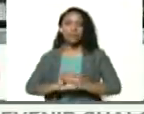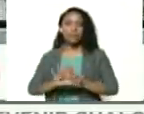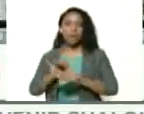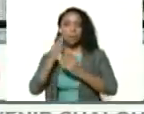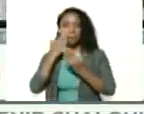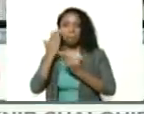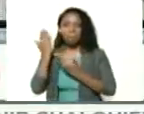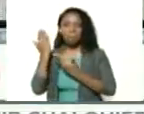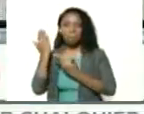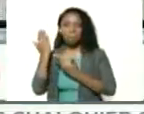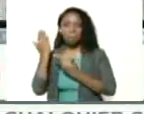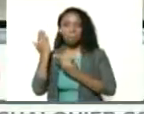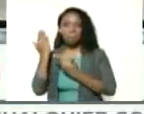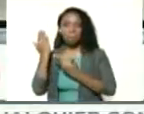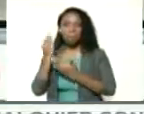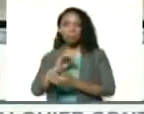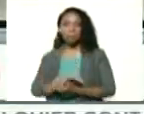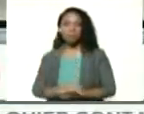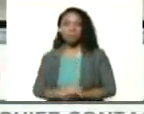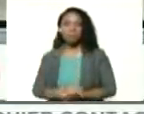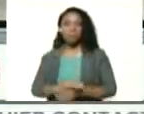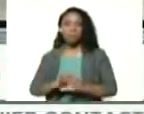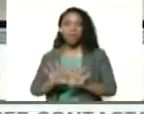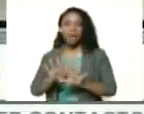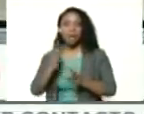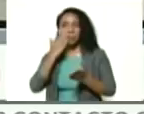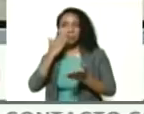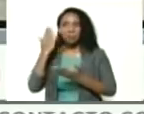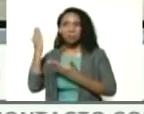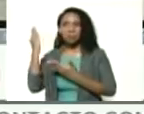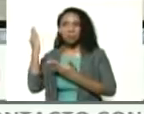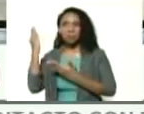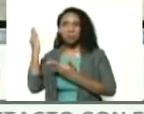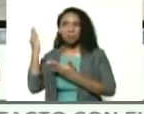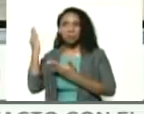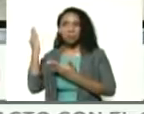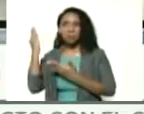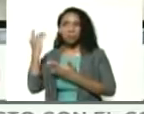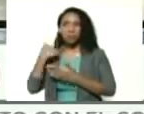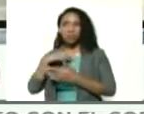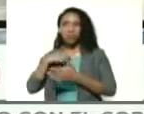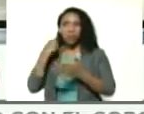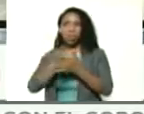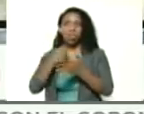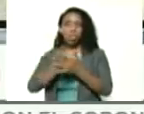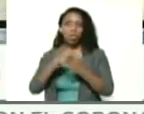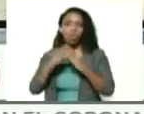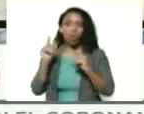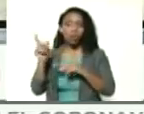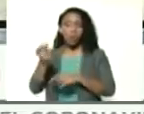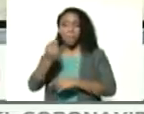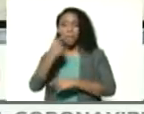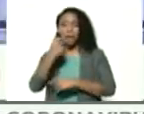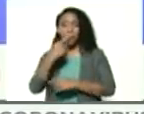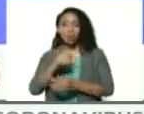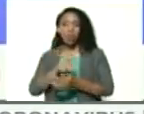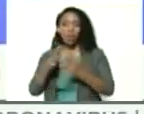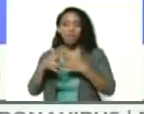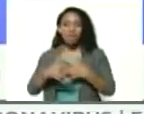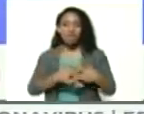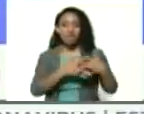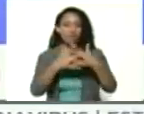fíjense. Aquí está. Así estamos encima de todos estos medicamentos,